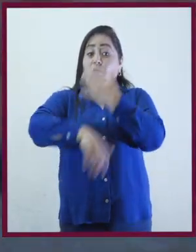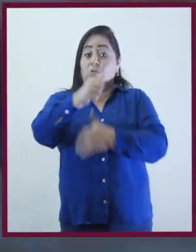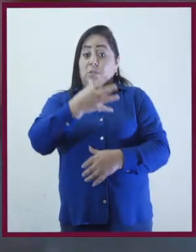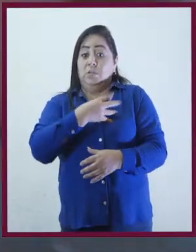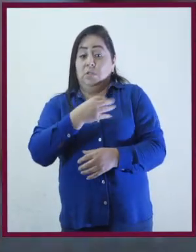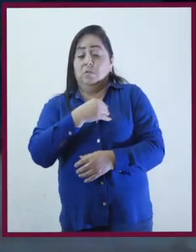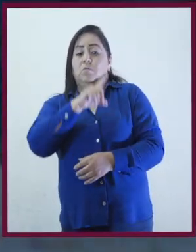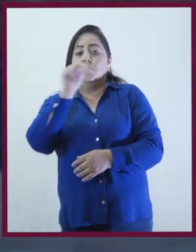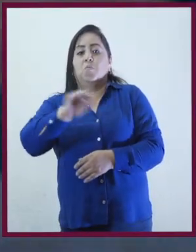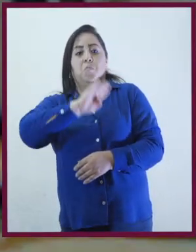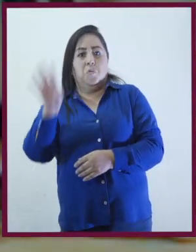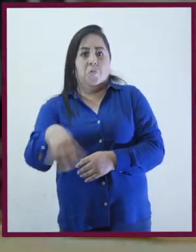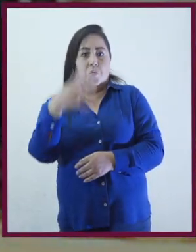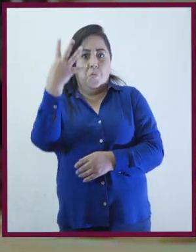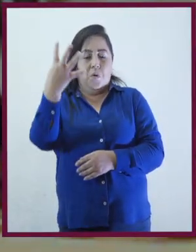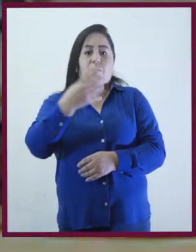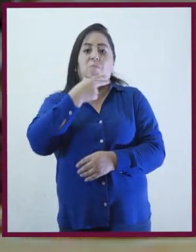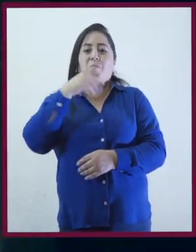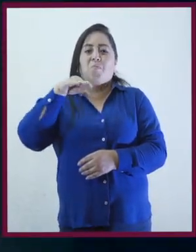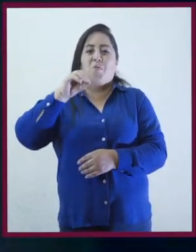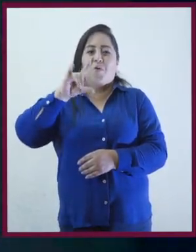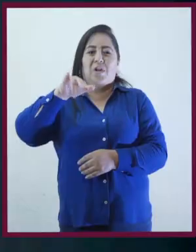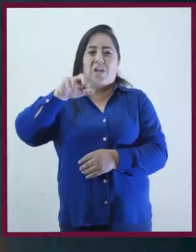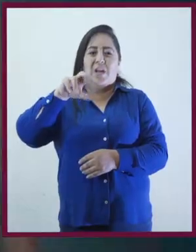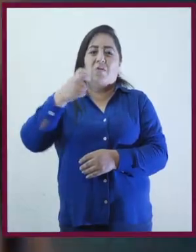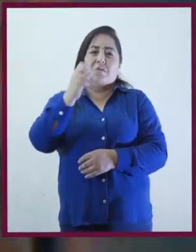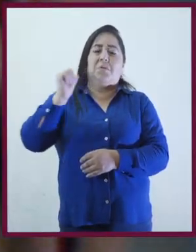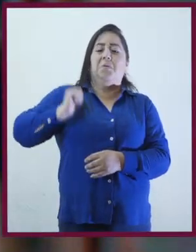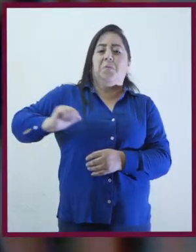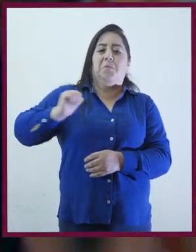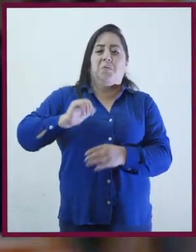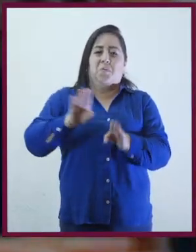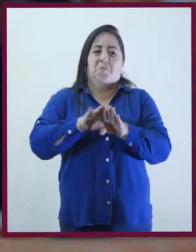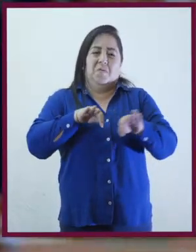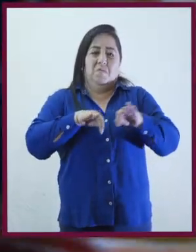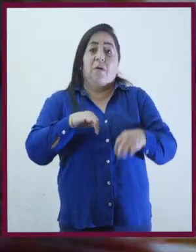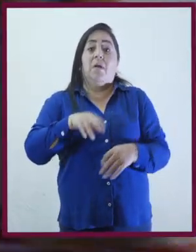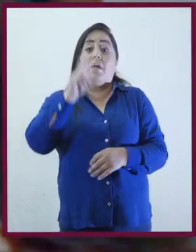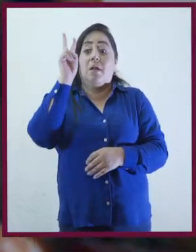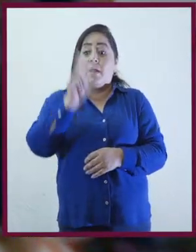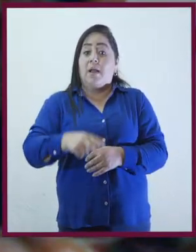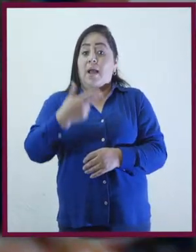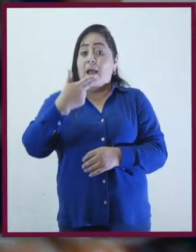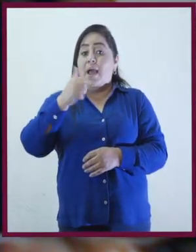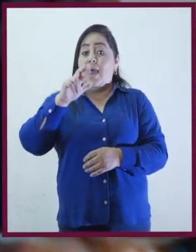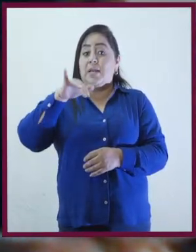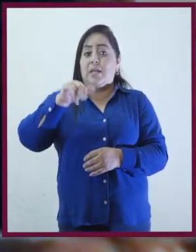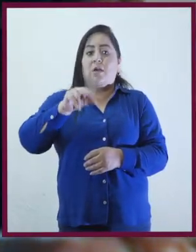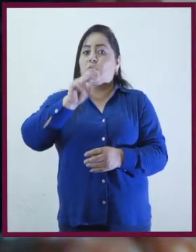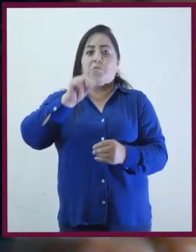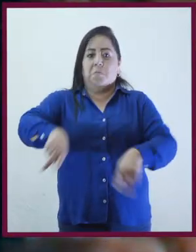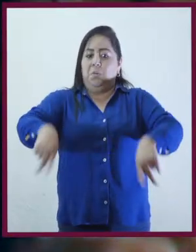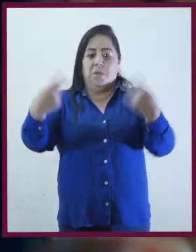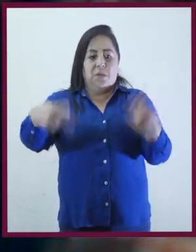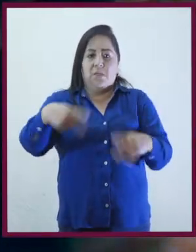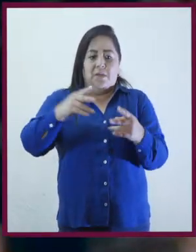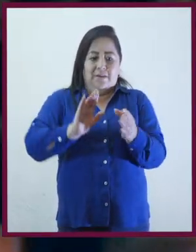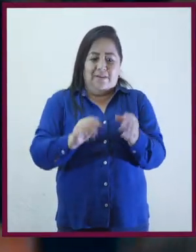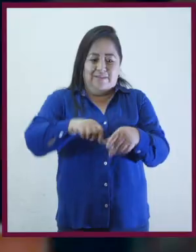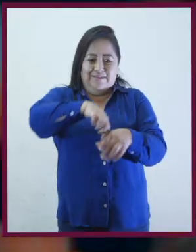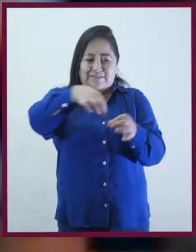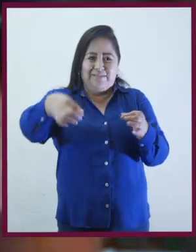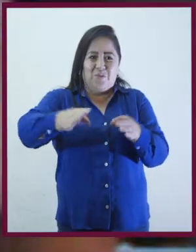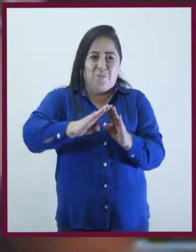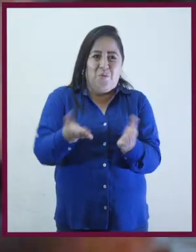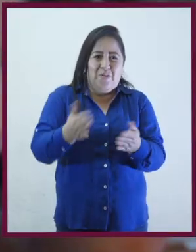4. Ser molinero era un oficio muy común en ese entonces, ya que la harina no se vendía empaquetada en las tiendas. La